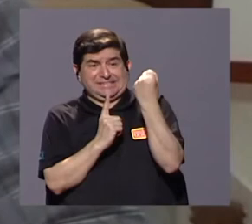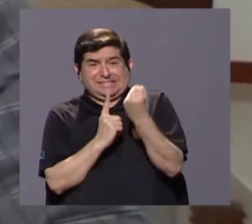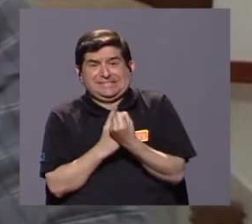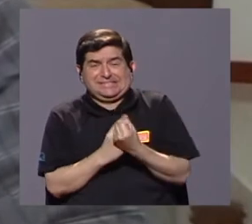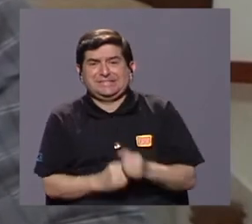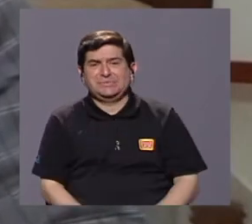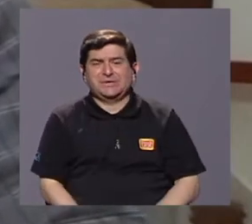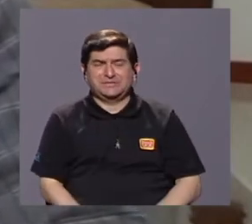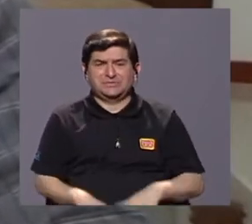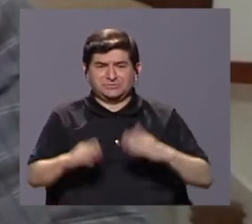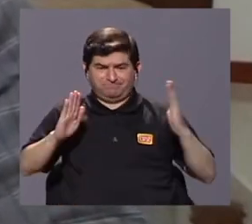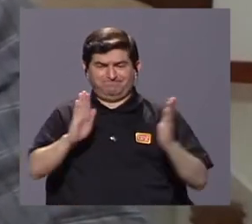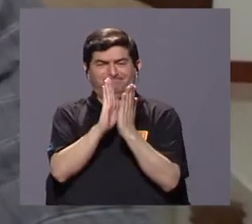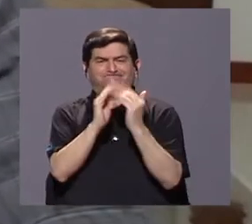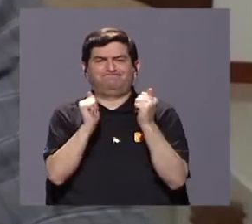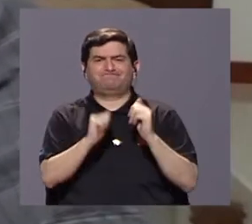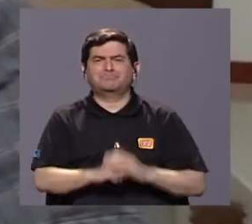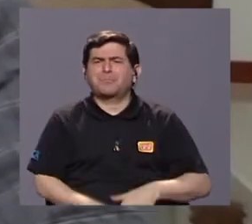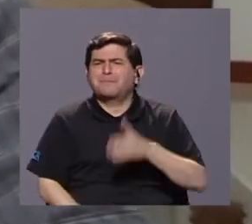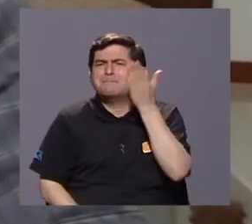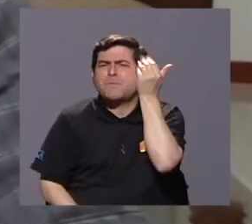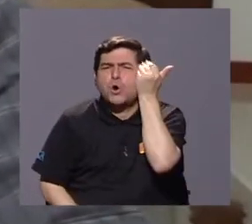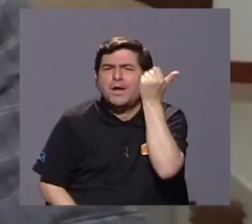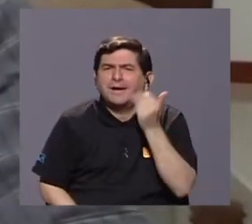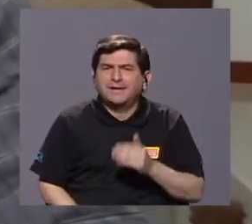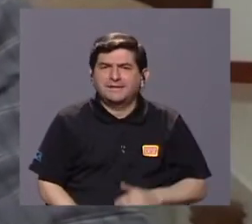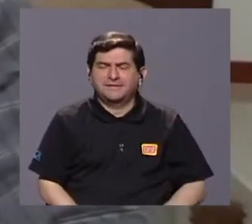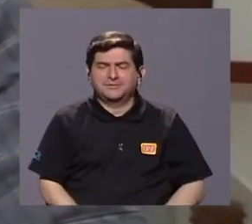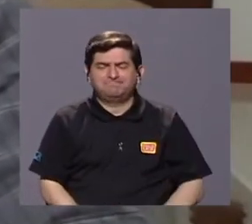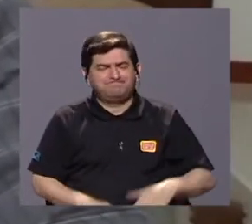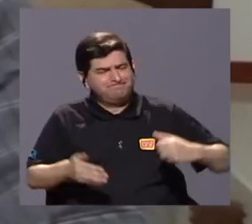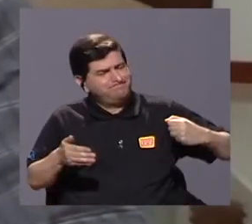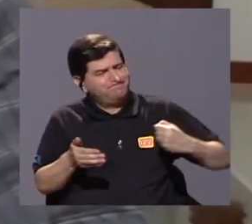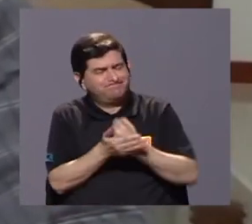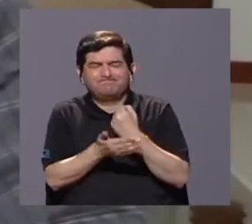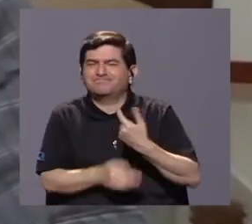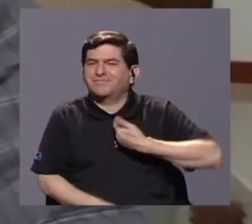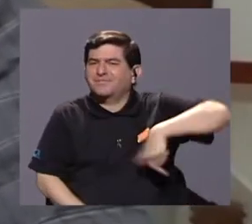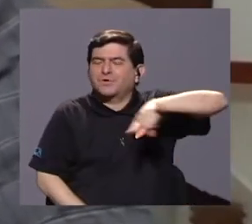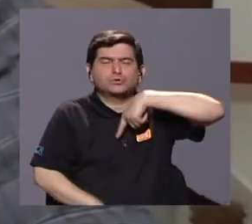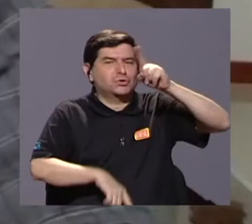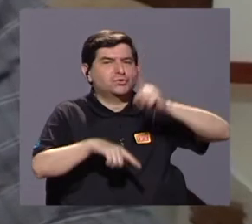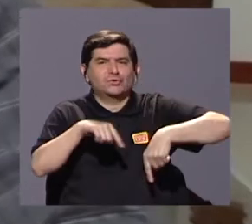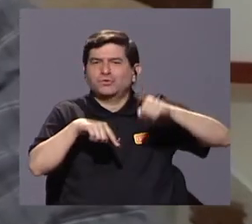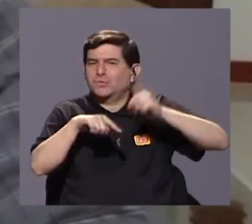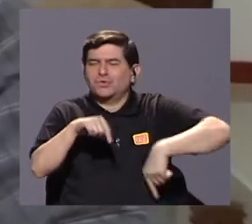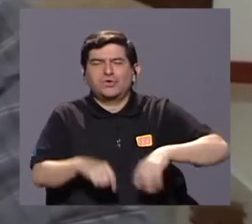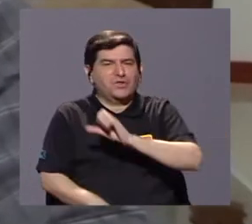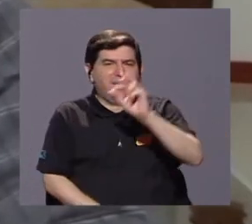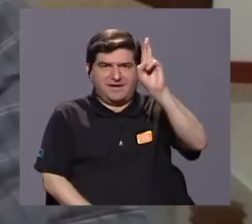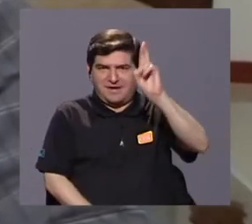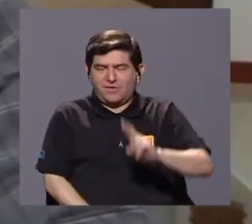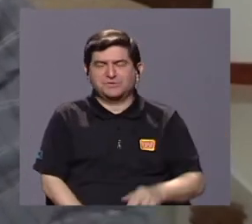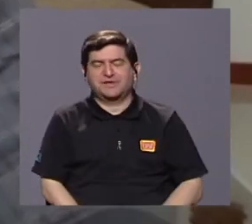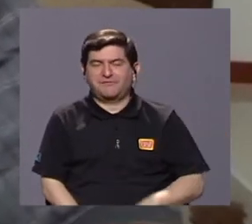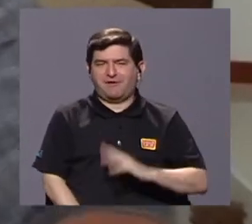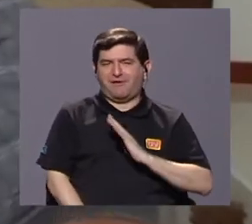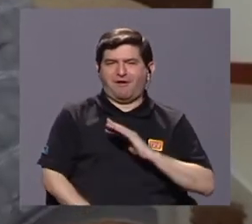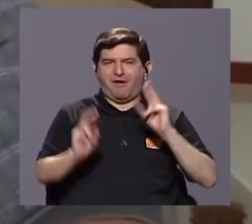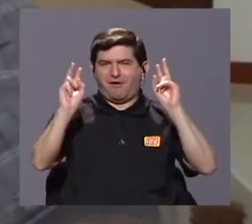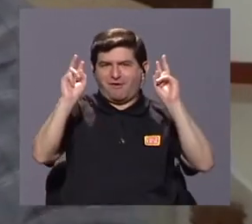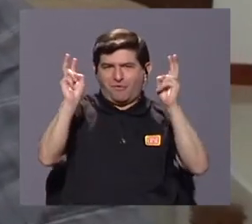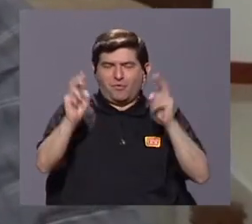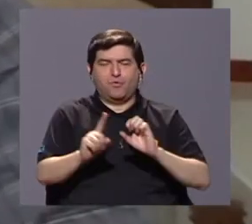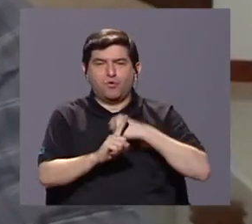que ha tenido la pandemia. ¿Por qué? Porque desafortunadamente no podemos, Costa Rica no se puede dar el lujo por su